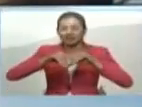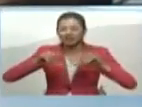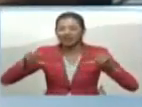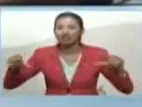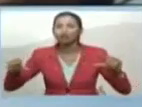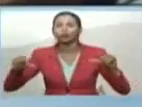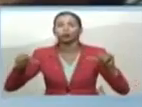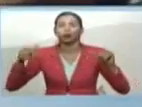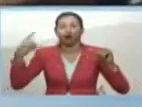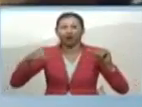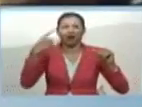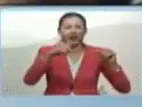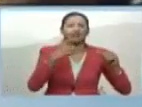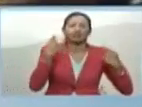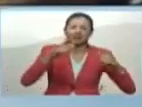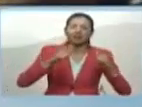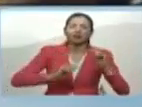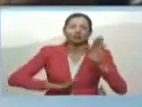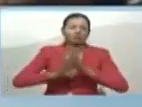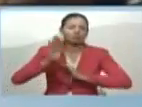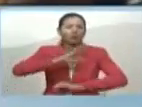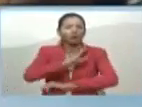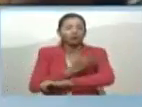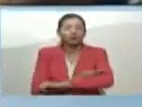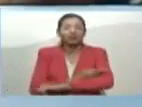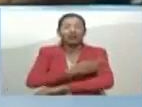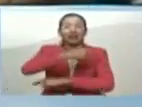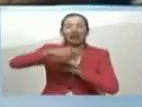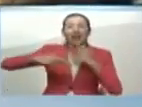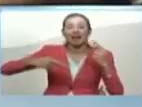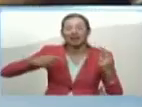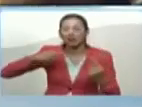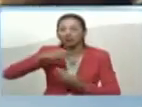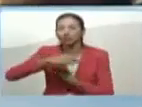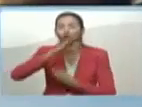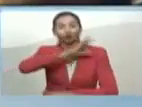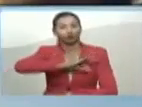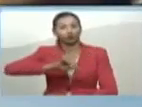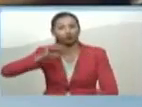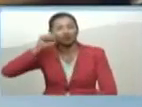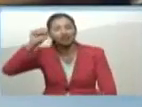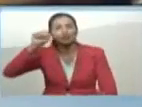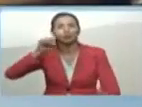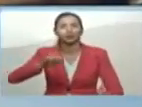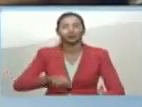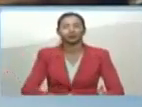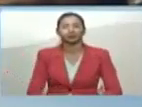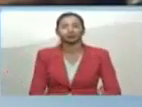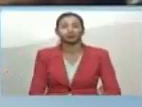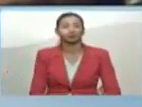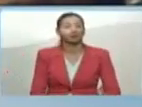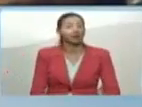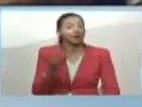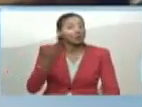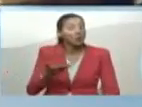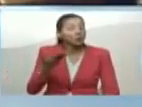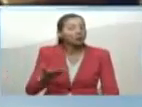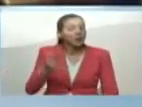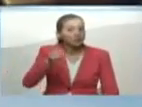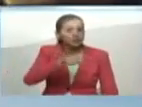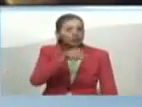para fortalecer toda esta revolución, todo este socialismo, y es fundamental aquí que